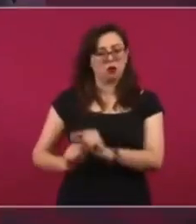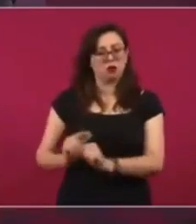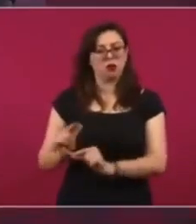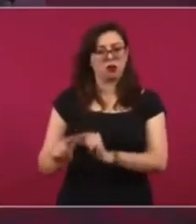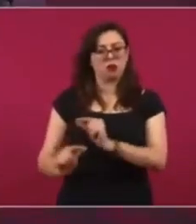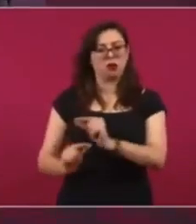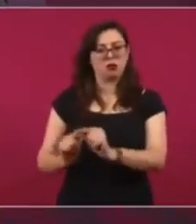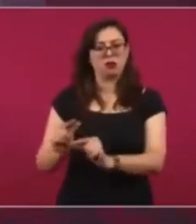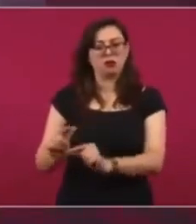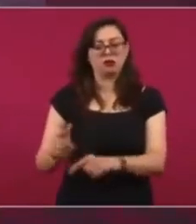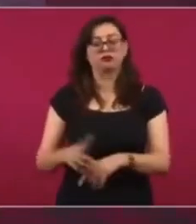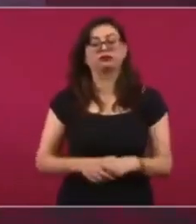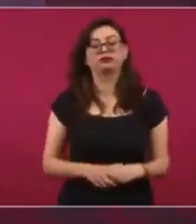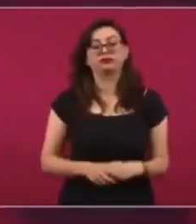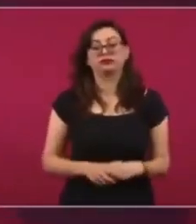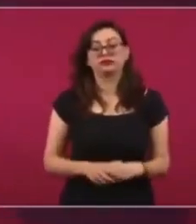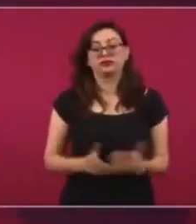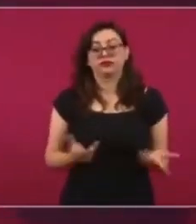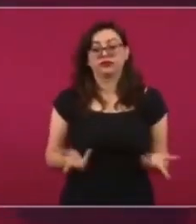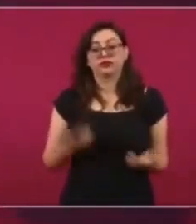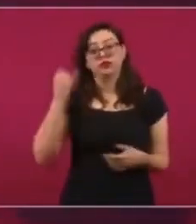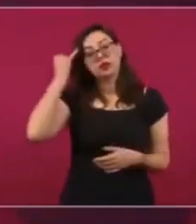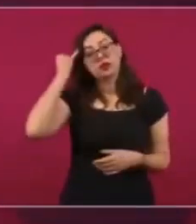caída en la producción de petróleo